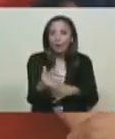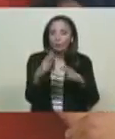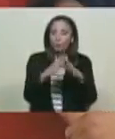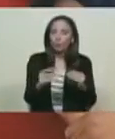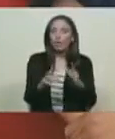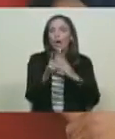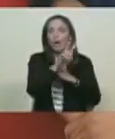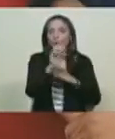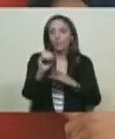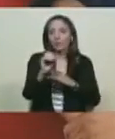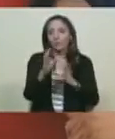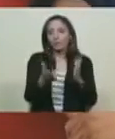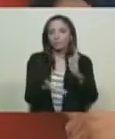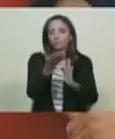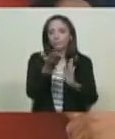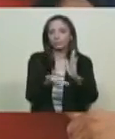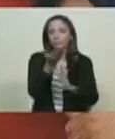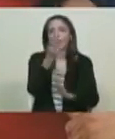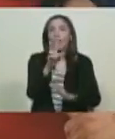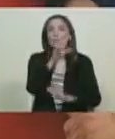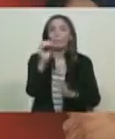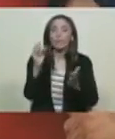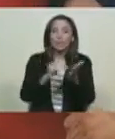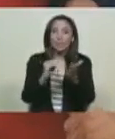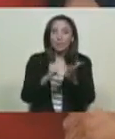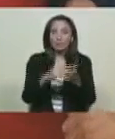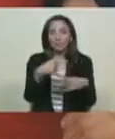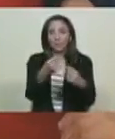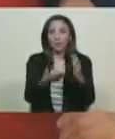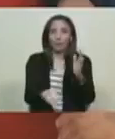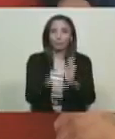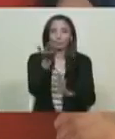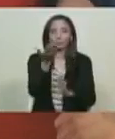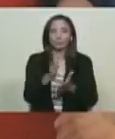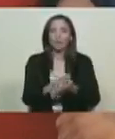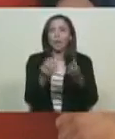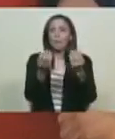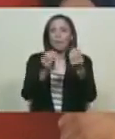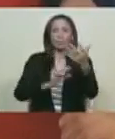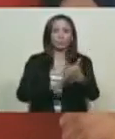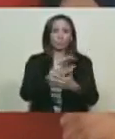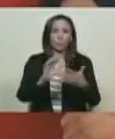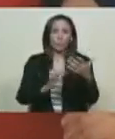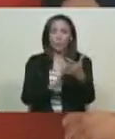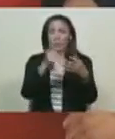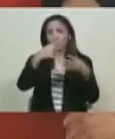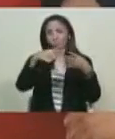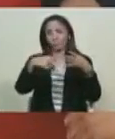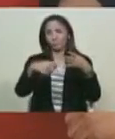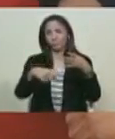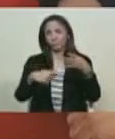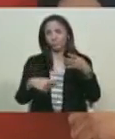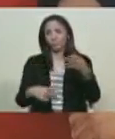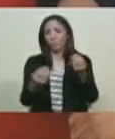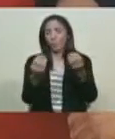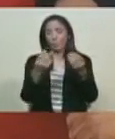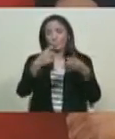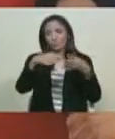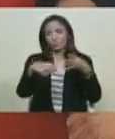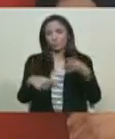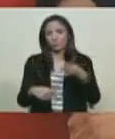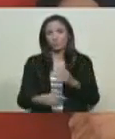locura especulativa del desenfreno oligárquico, entre estas múltiples cosas que ha hecho nuestro camarada presidente obrero Nicolás Maduro